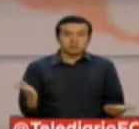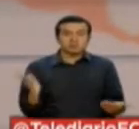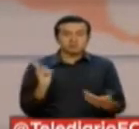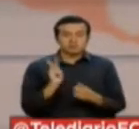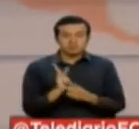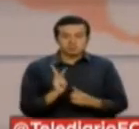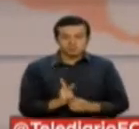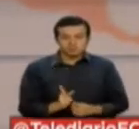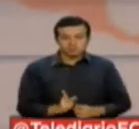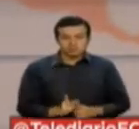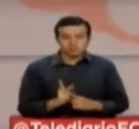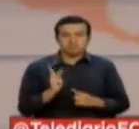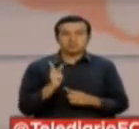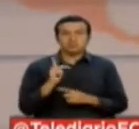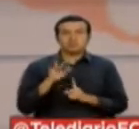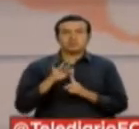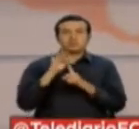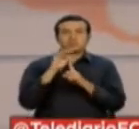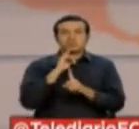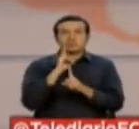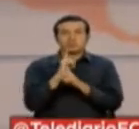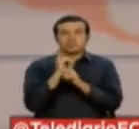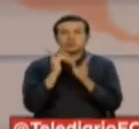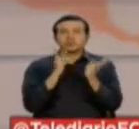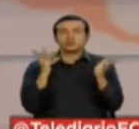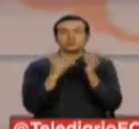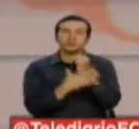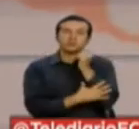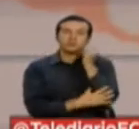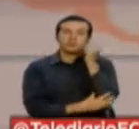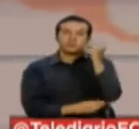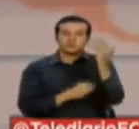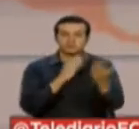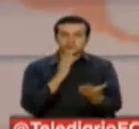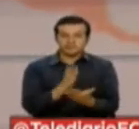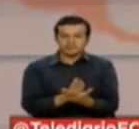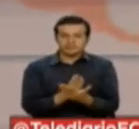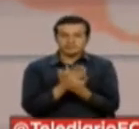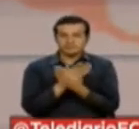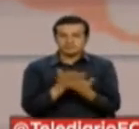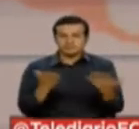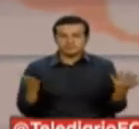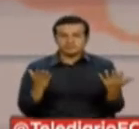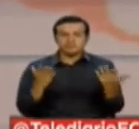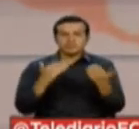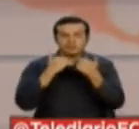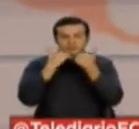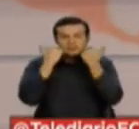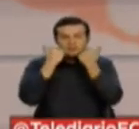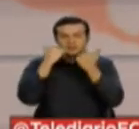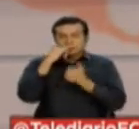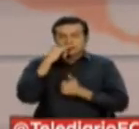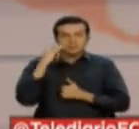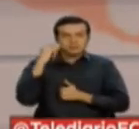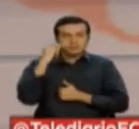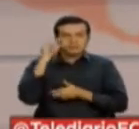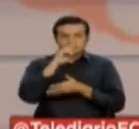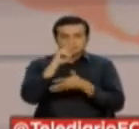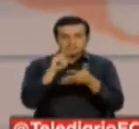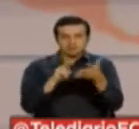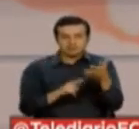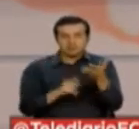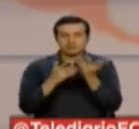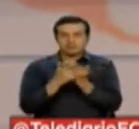sustantivos respecto a esas prioridades para erradicación de la pobreza. Y una de esas es la misión Ternura, que hace un momento lo oía al